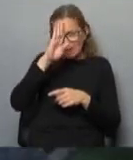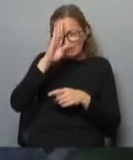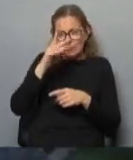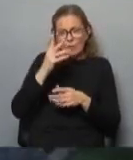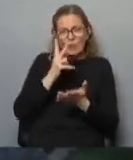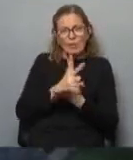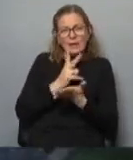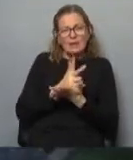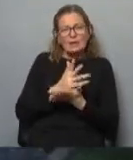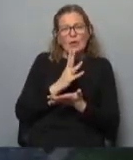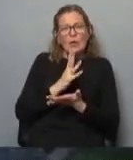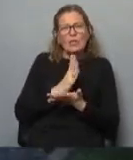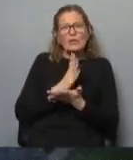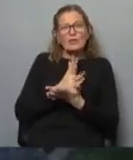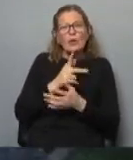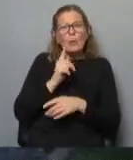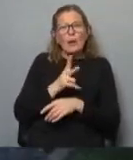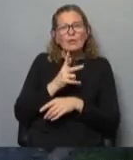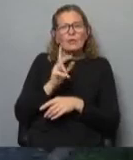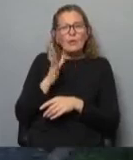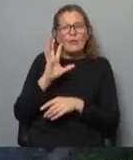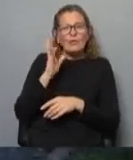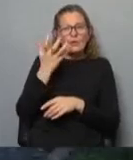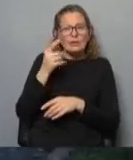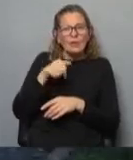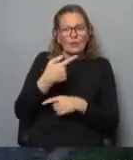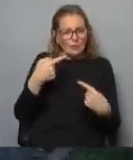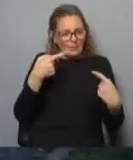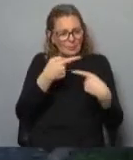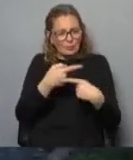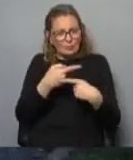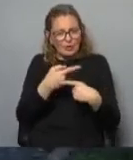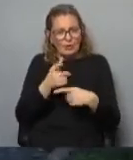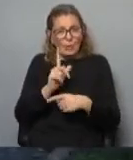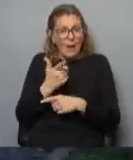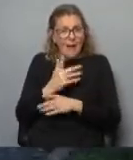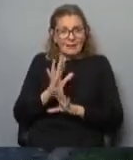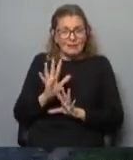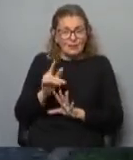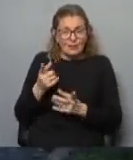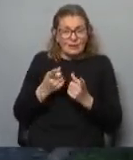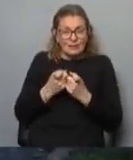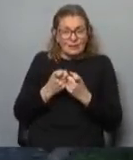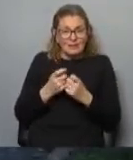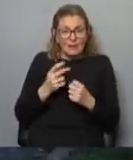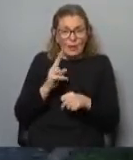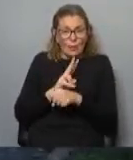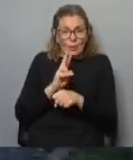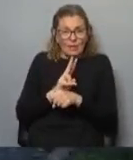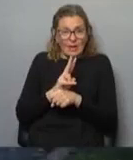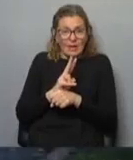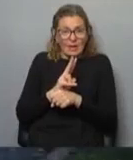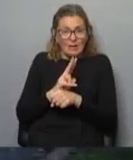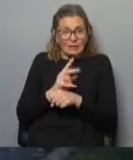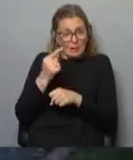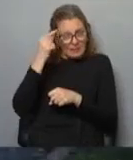los hechos humanos que a veces se malinterpreta y es que en primer lugar no hay violencia sobre otro cuerpo y por lo tanto eso necesita de un cuidado de un abordaje y de una